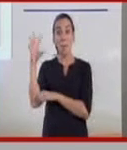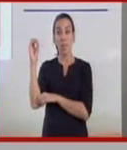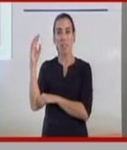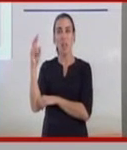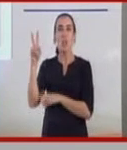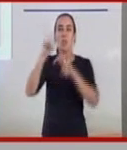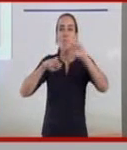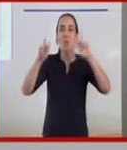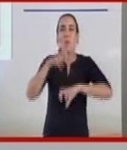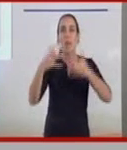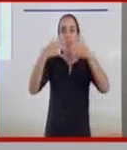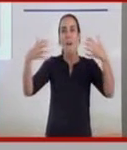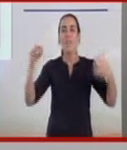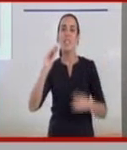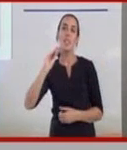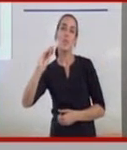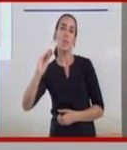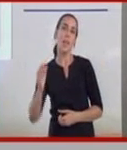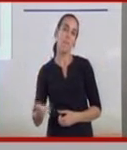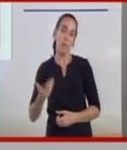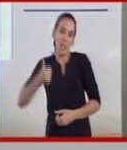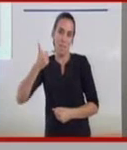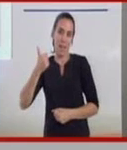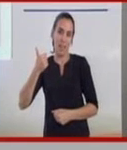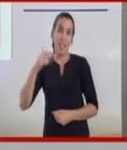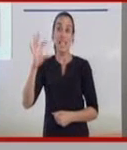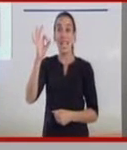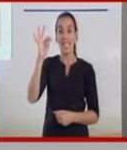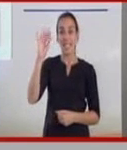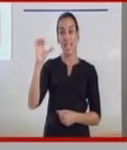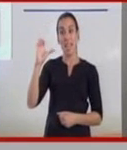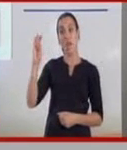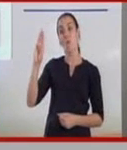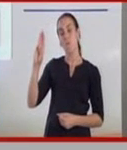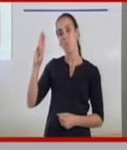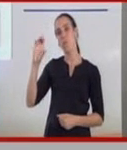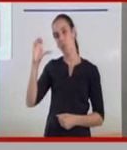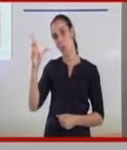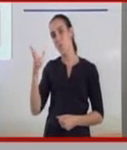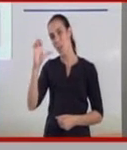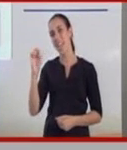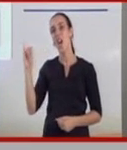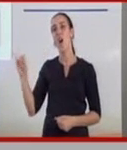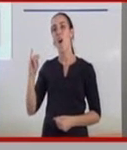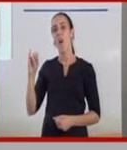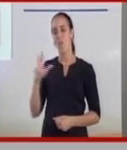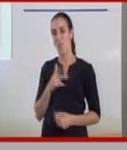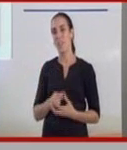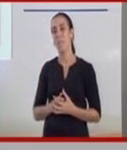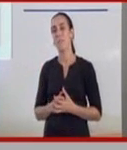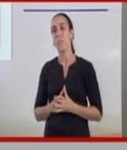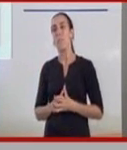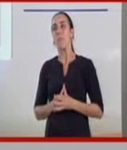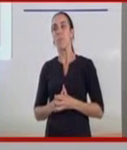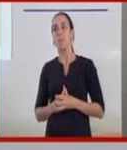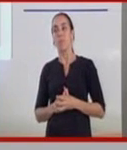más características de Steve Jobs. Y muchas de ellas precisamente están relacionadas con los aspectos que yo estoy